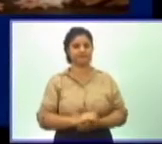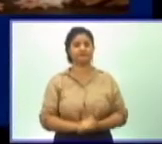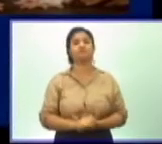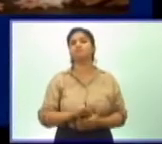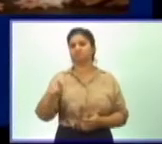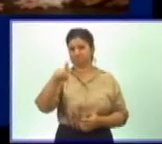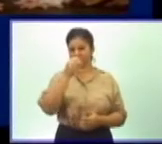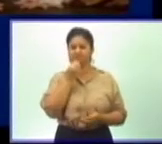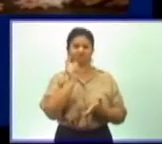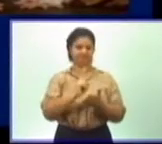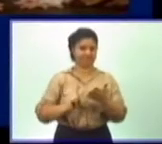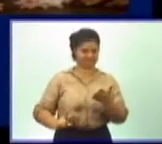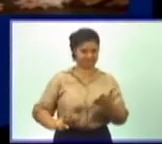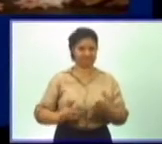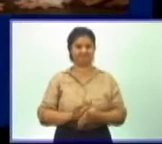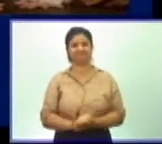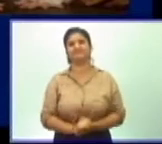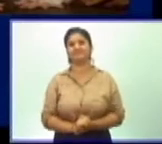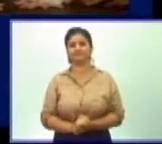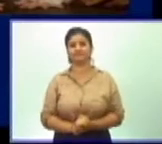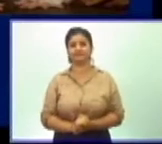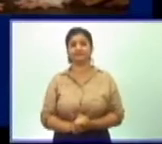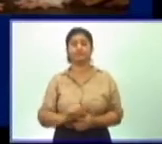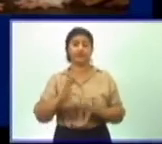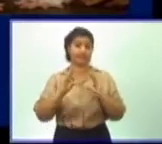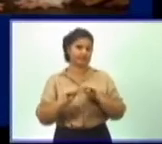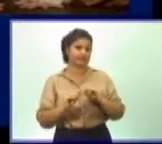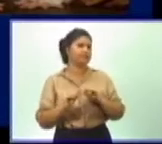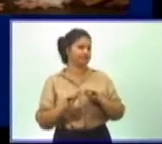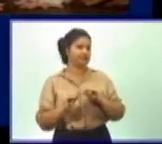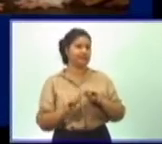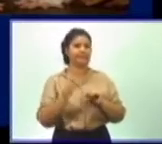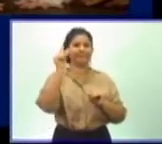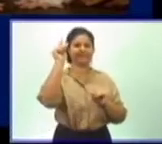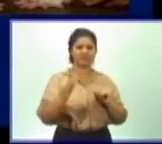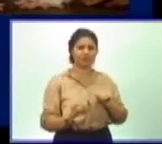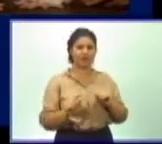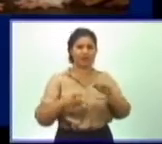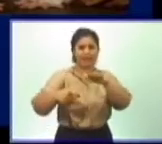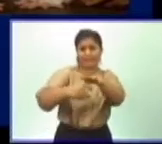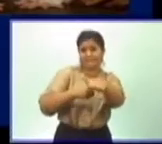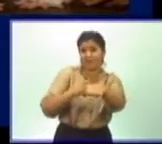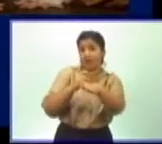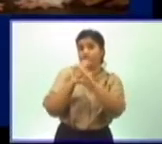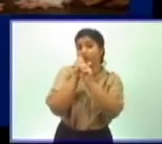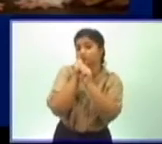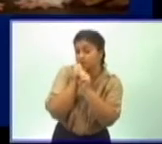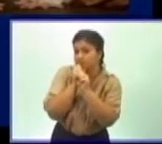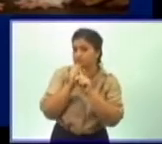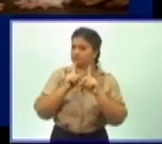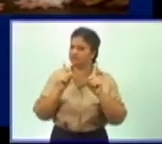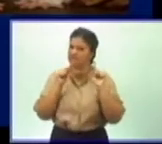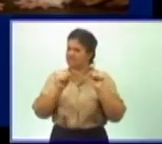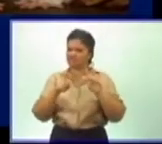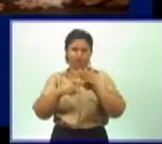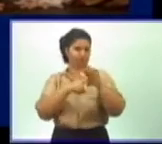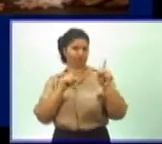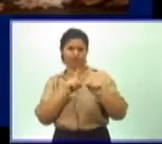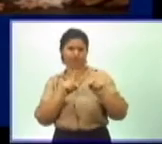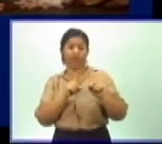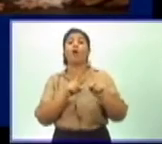peca en silencio no peca, es el escándalo lo que vuelve pecaminosa la